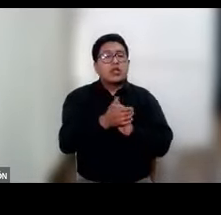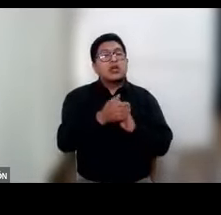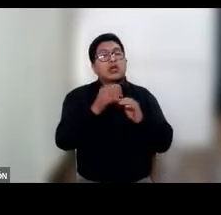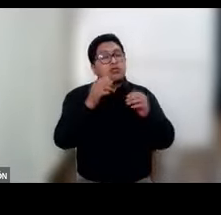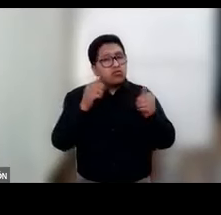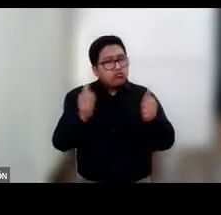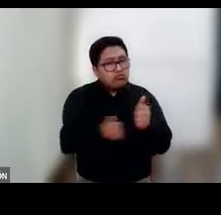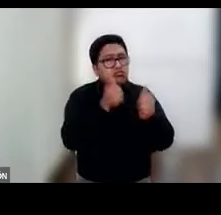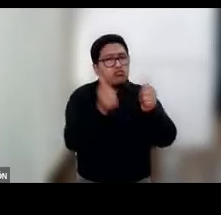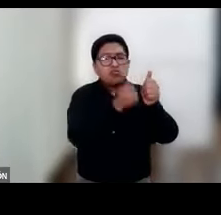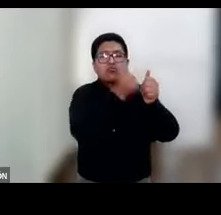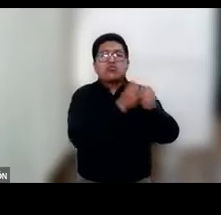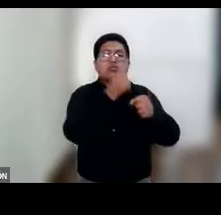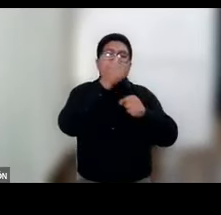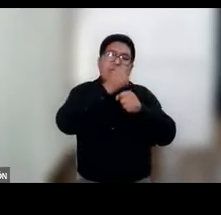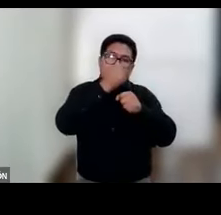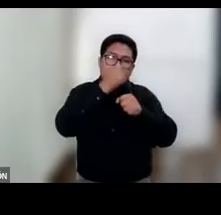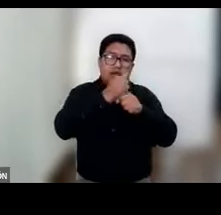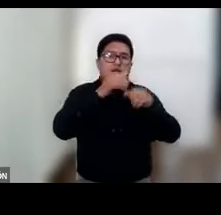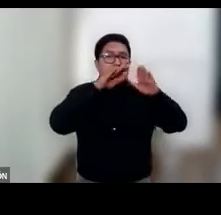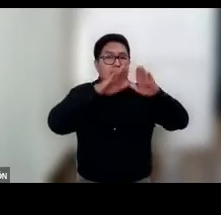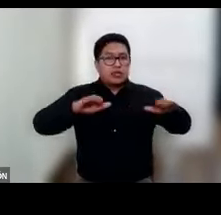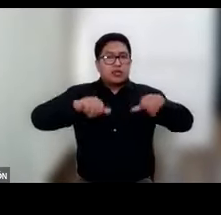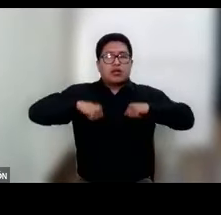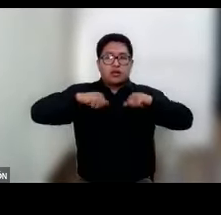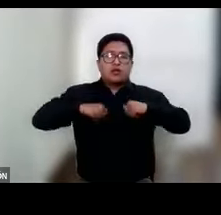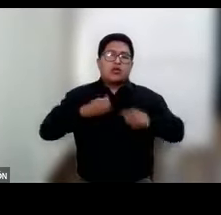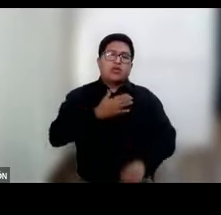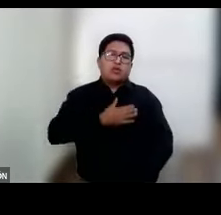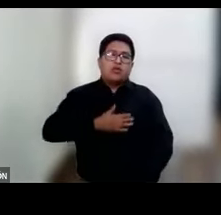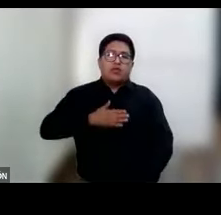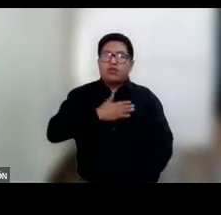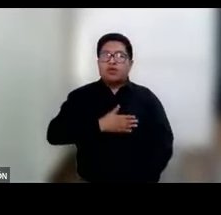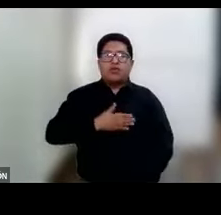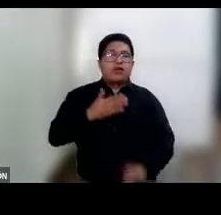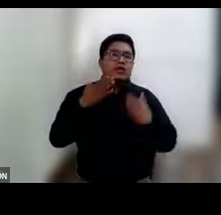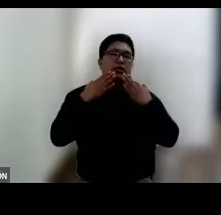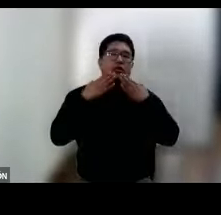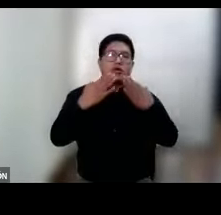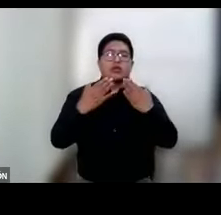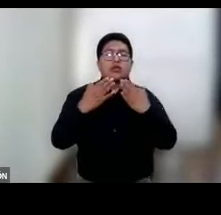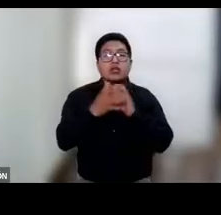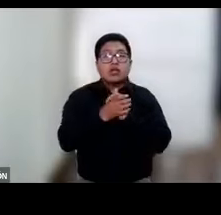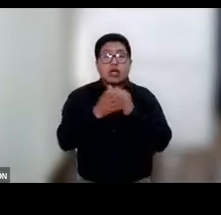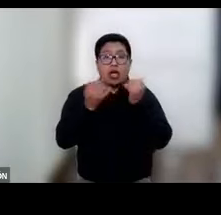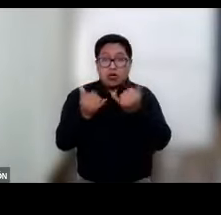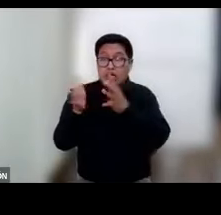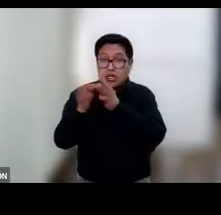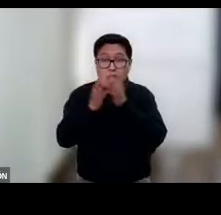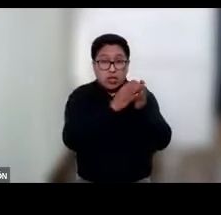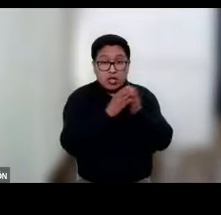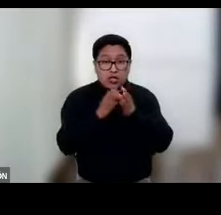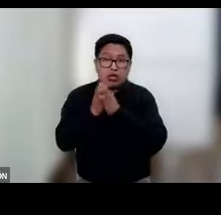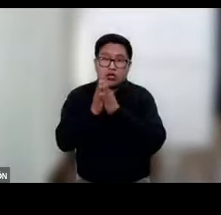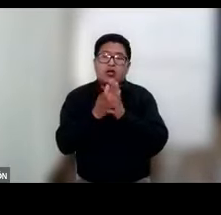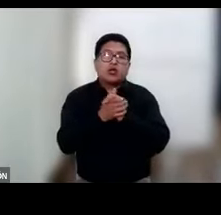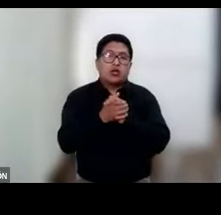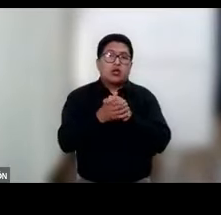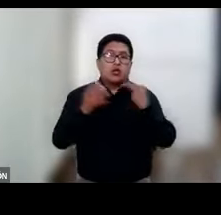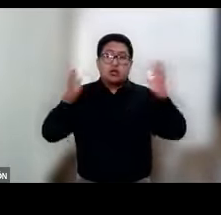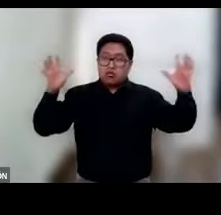todo estos años a niños niñas y adolescentes y por favor agradecería a ustedes que están ahora reunidos reunidas y que están teniendo